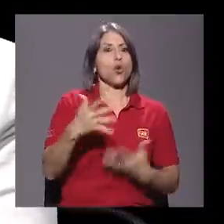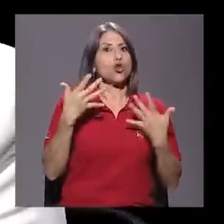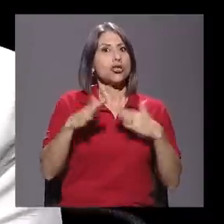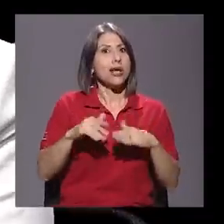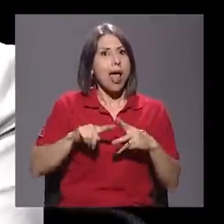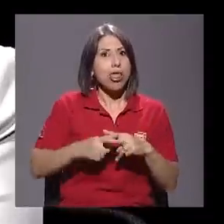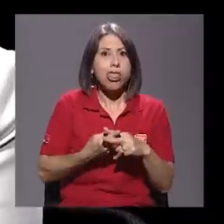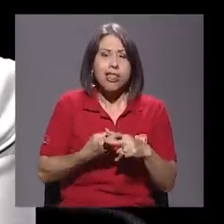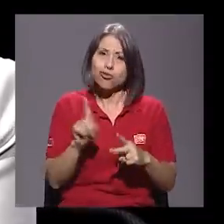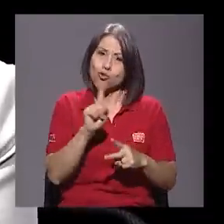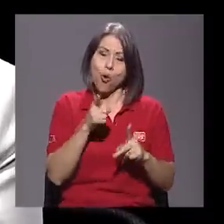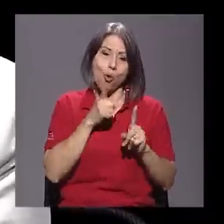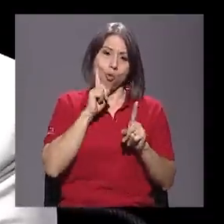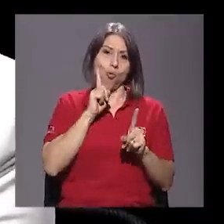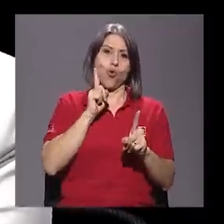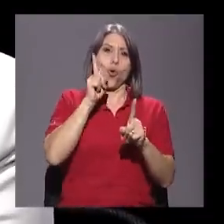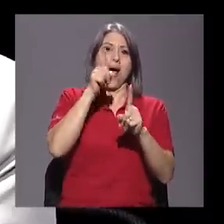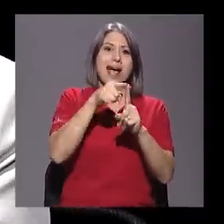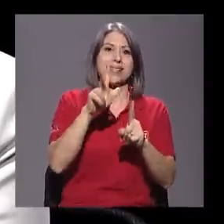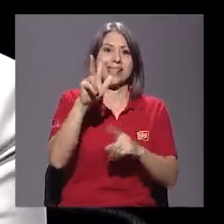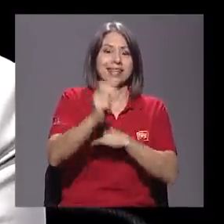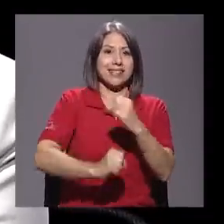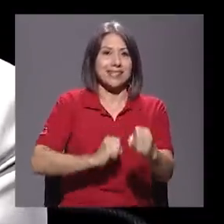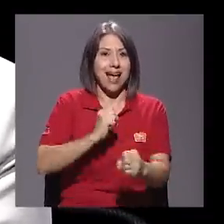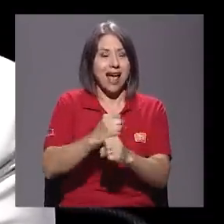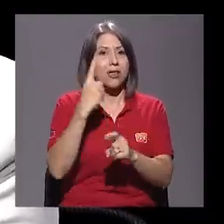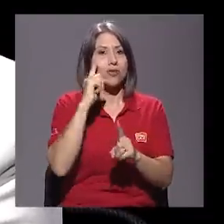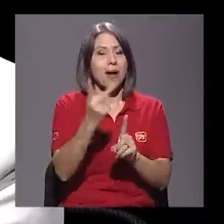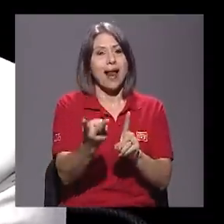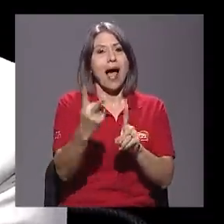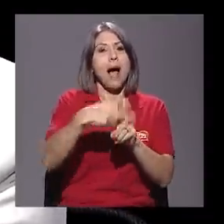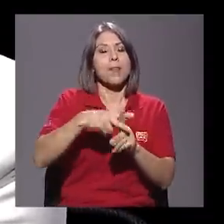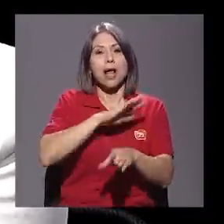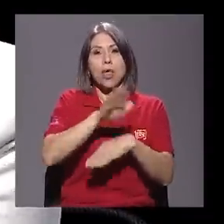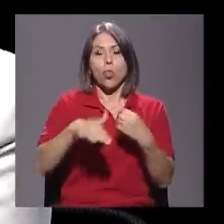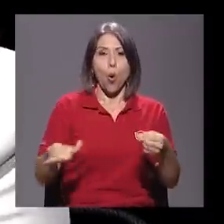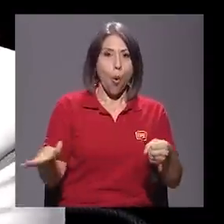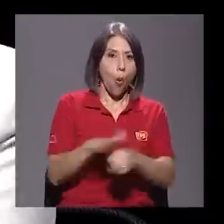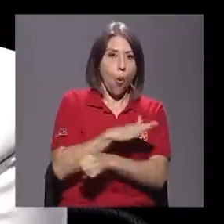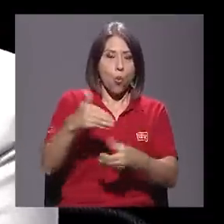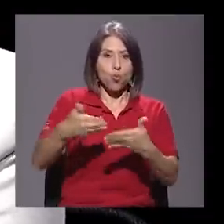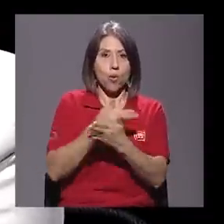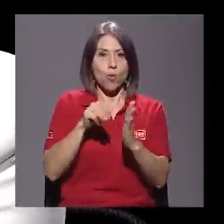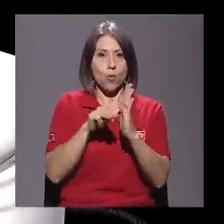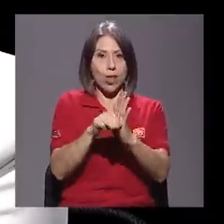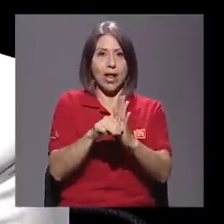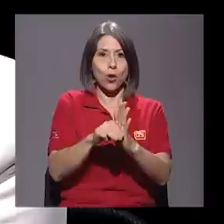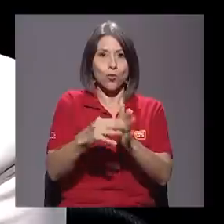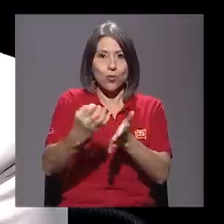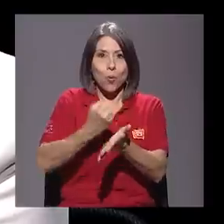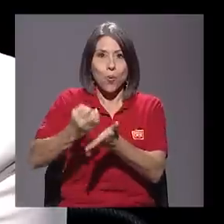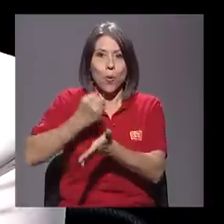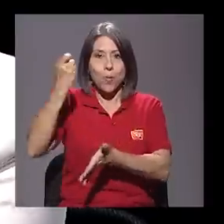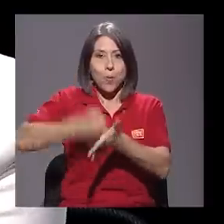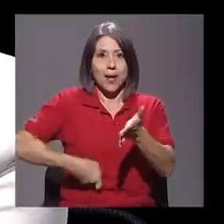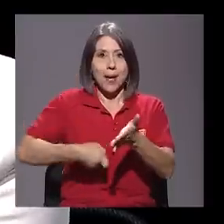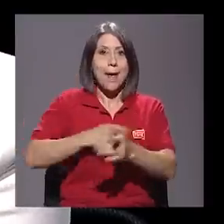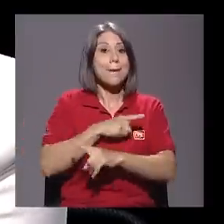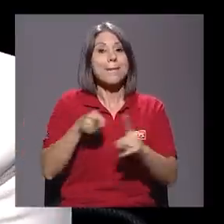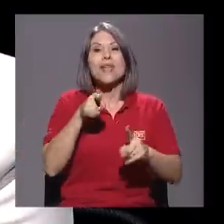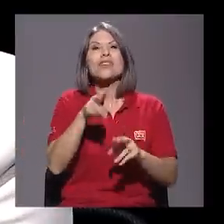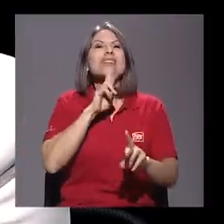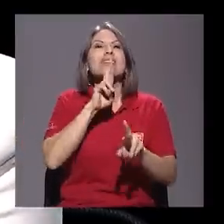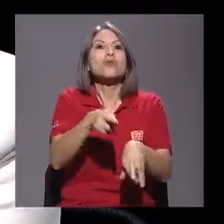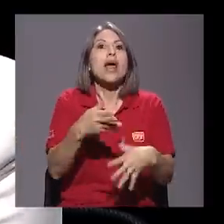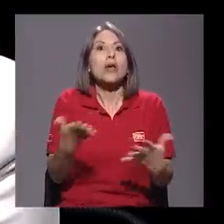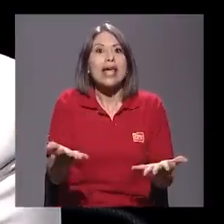entre 1 y 3 años para que se aplique en su totalidad el nuevo modelo tarifario. Pero el resultado de eso es un recargo sobre los hogares